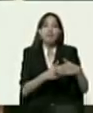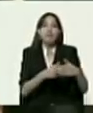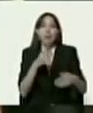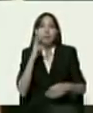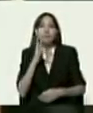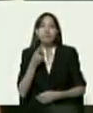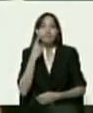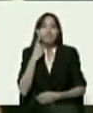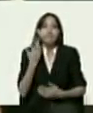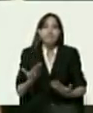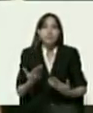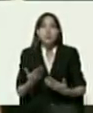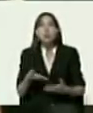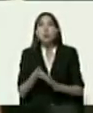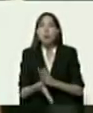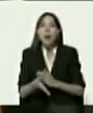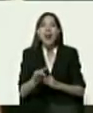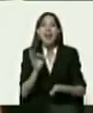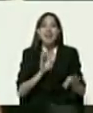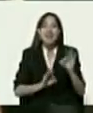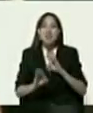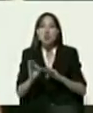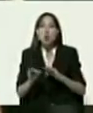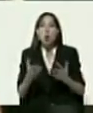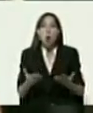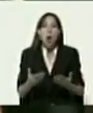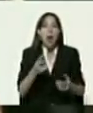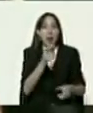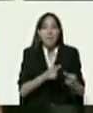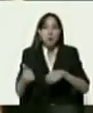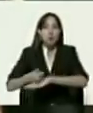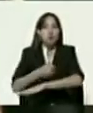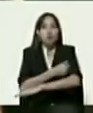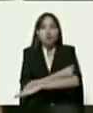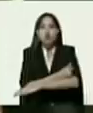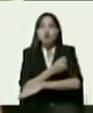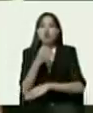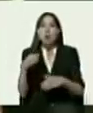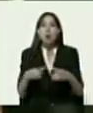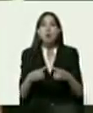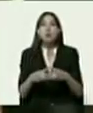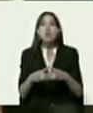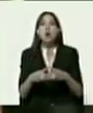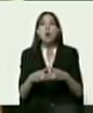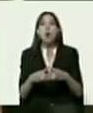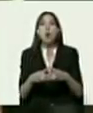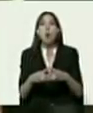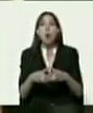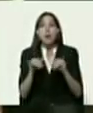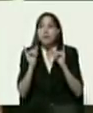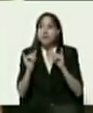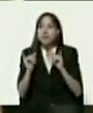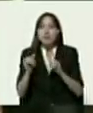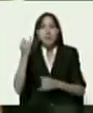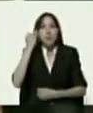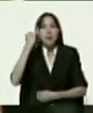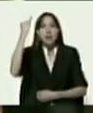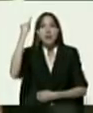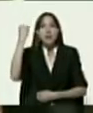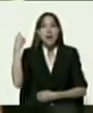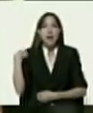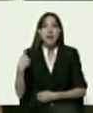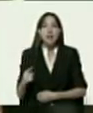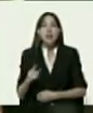los criterios para la elección de los Estados miembros de este Consejo a partir también de su posición ante las medidas